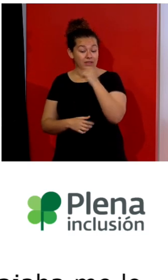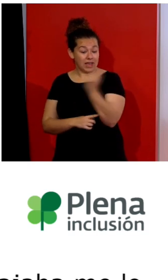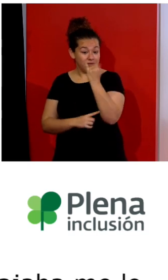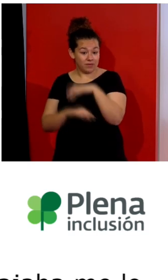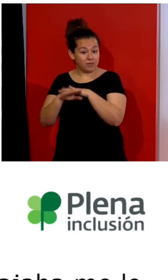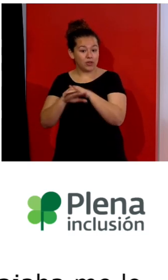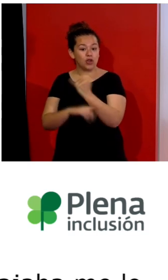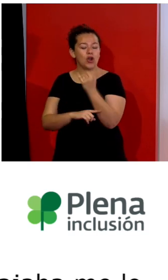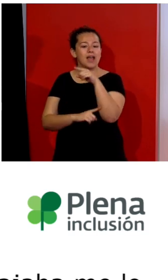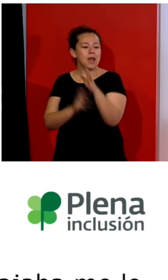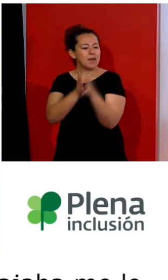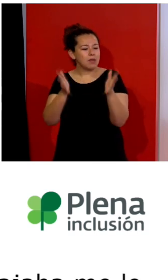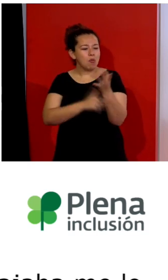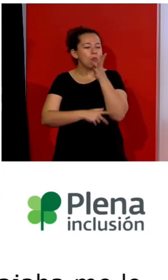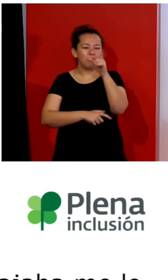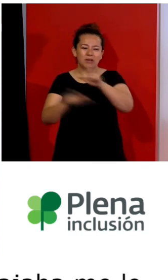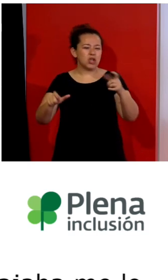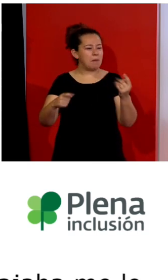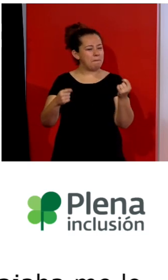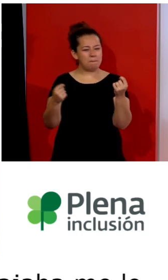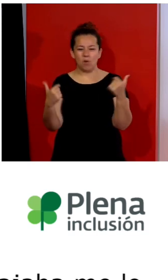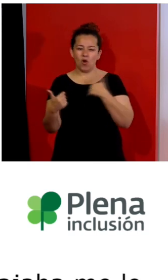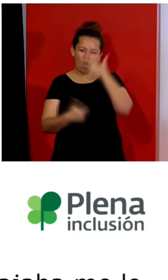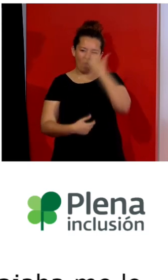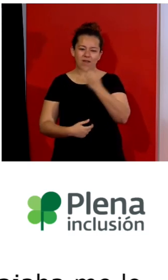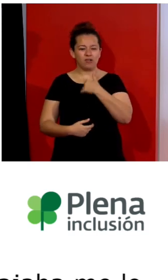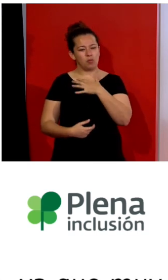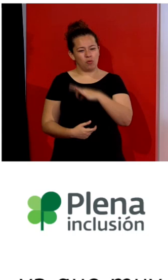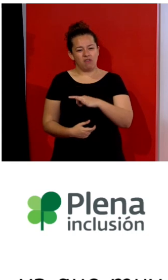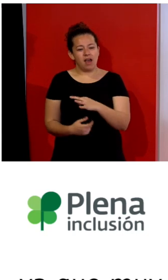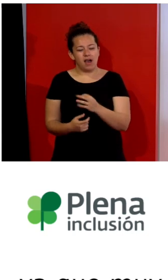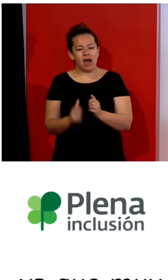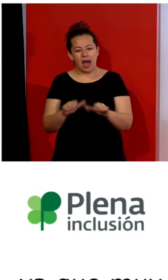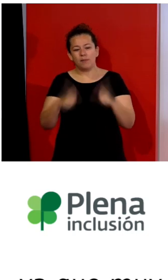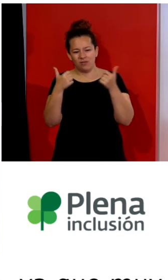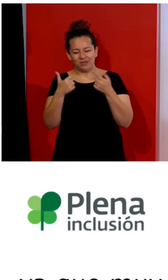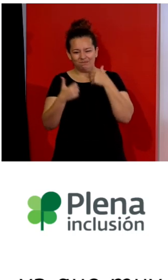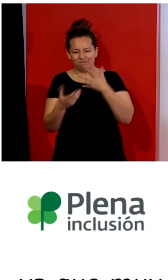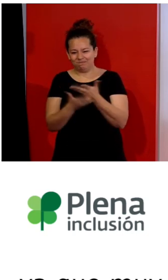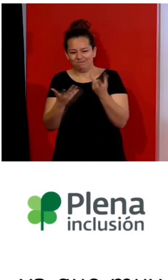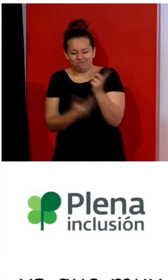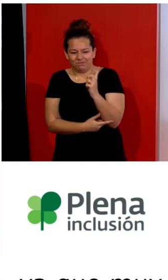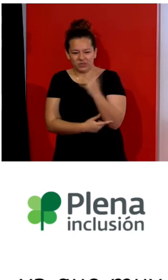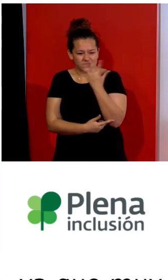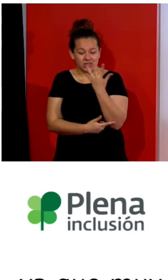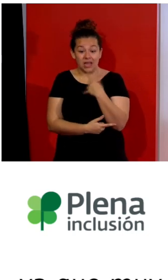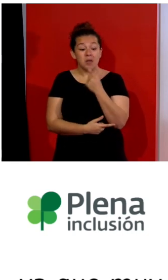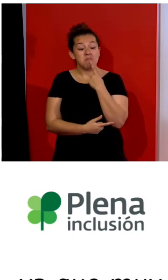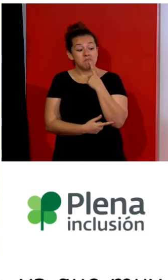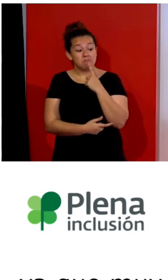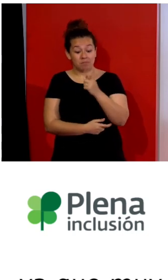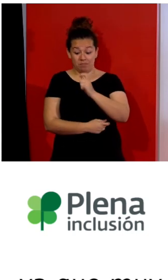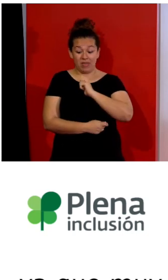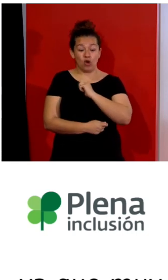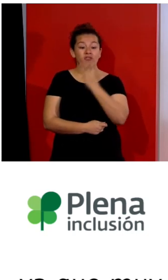que muy poca gente confiaba en que las aprobara. Me dio 3 meses de vacaciones pagadas